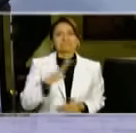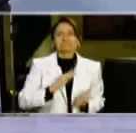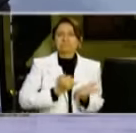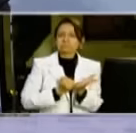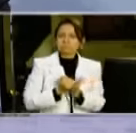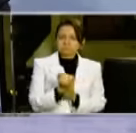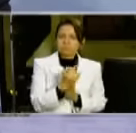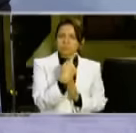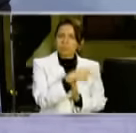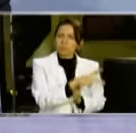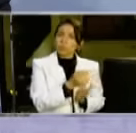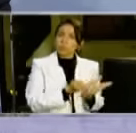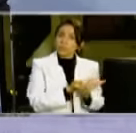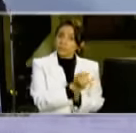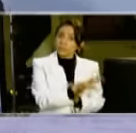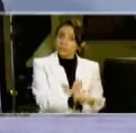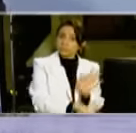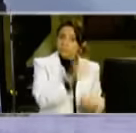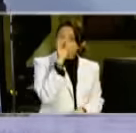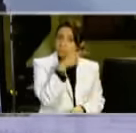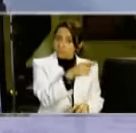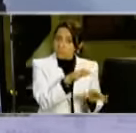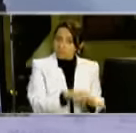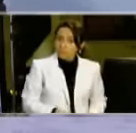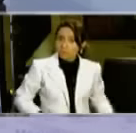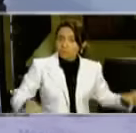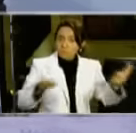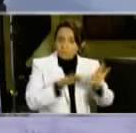obligan a los países que